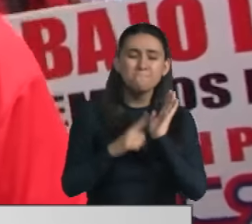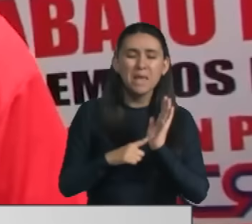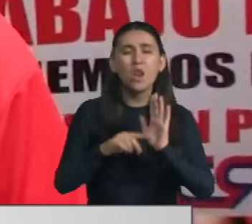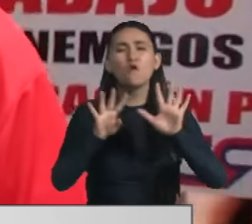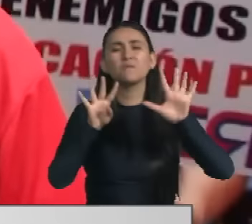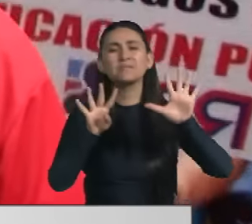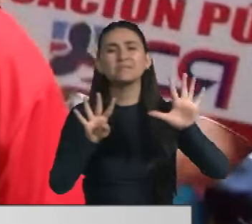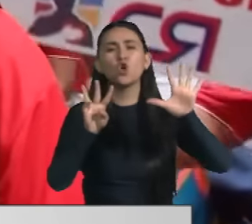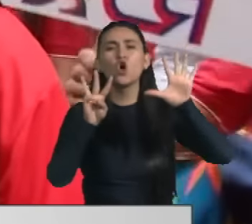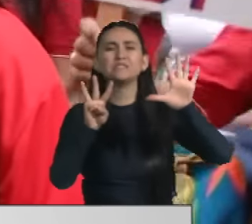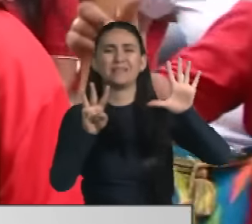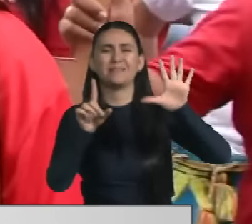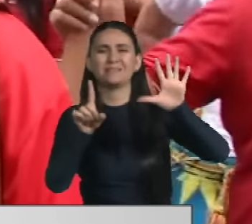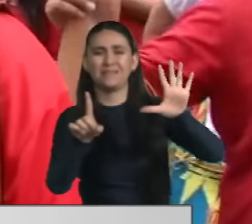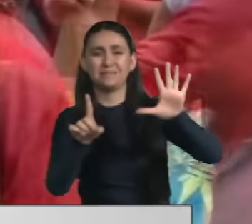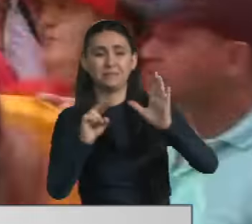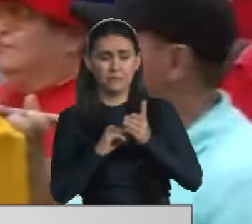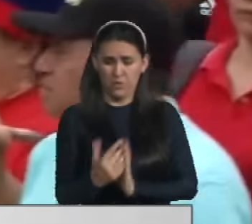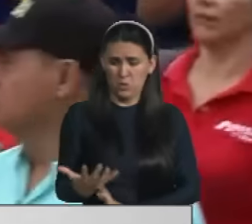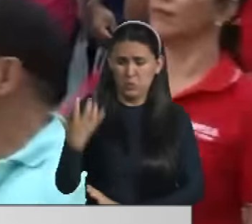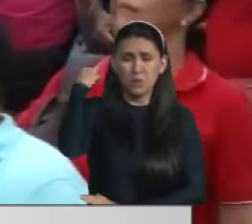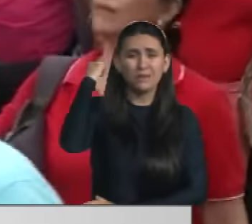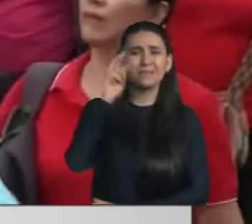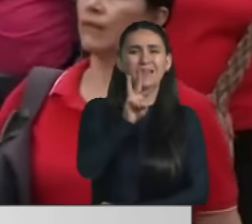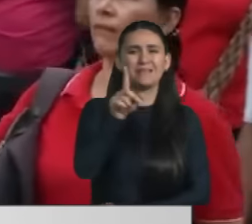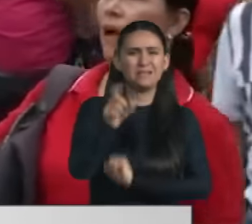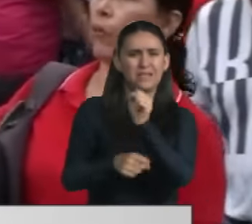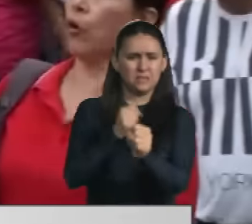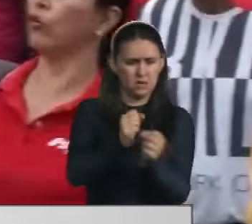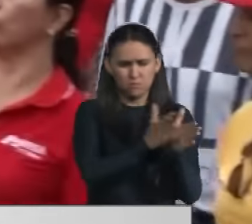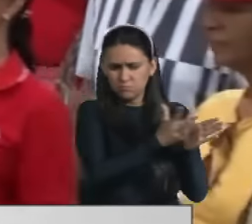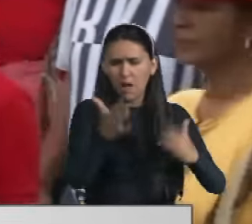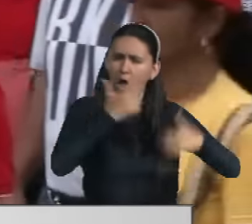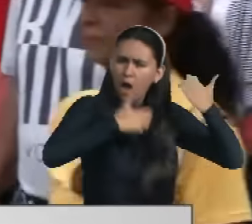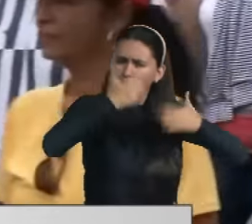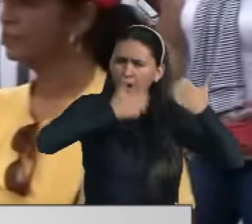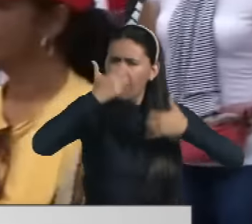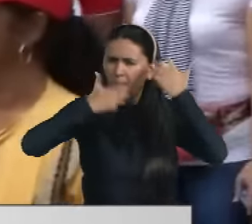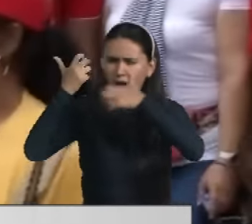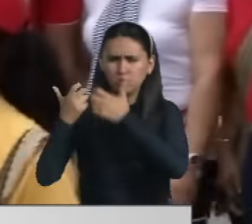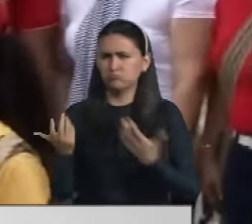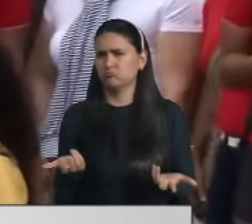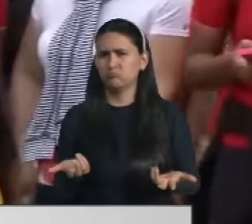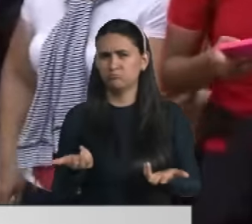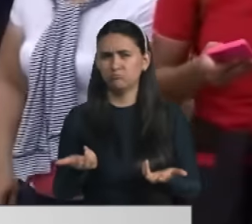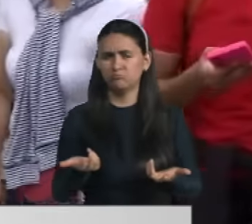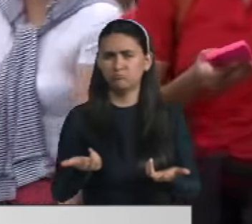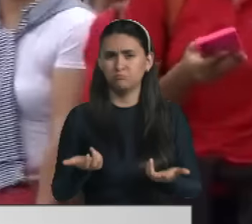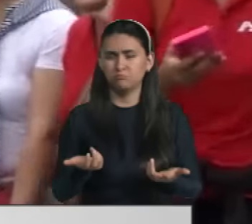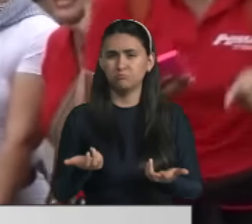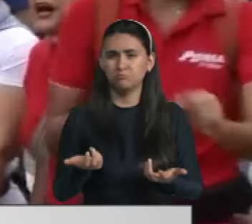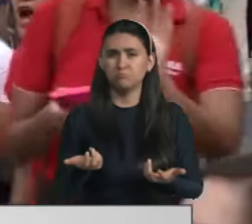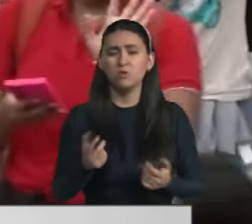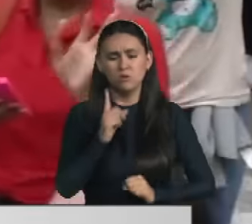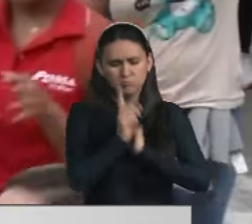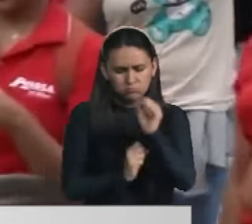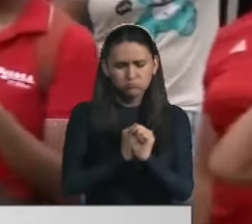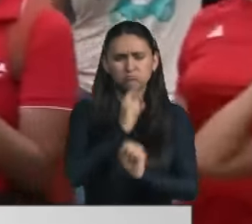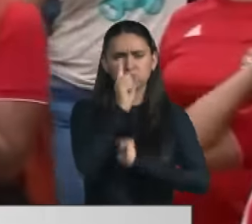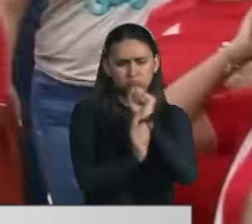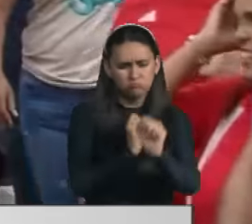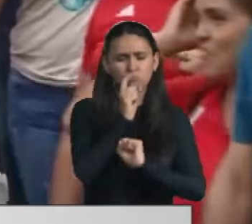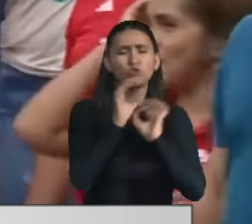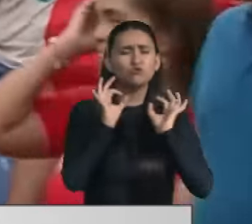1986. Hace 38 años que nos están evaluando. Los compañeros del 278 año tras año lo